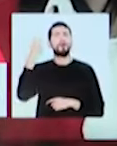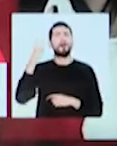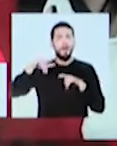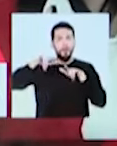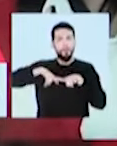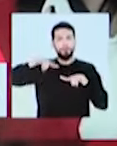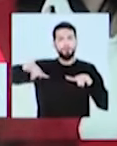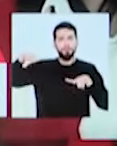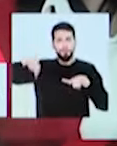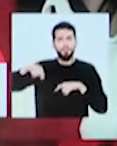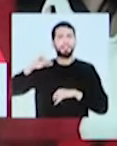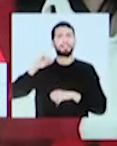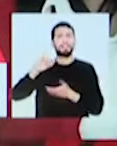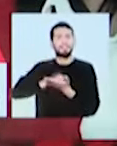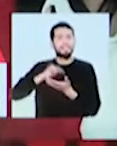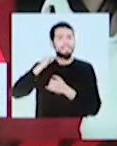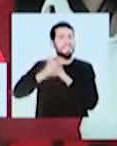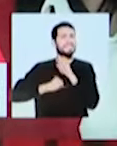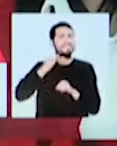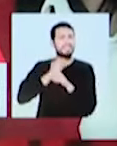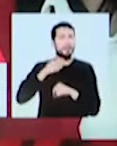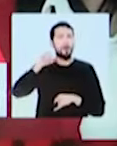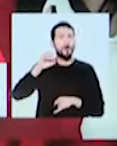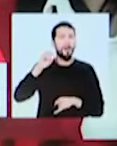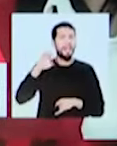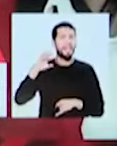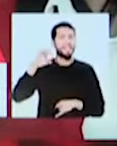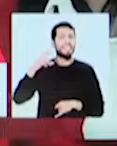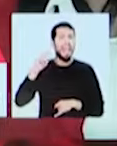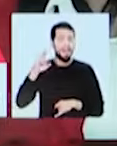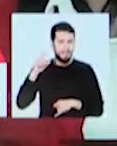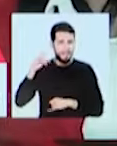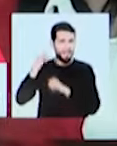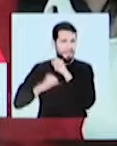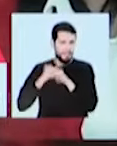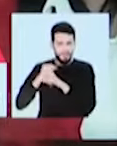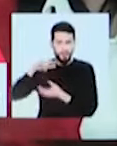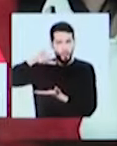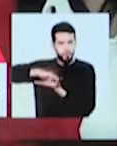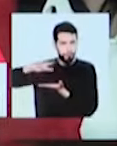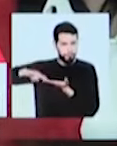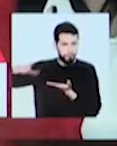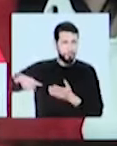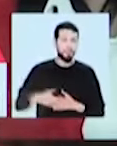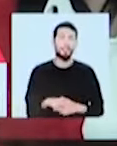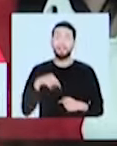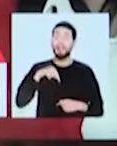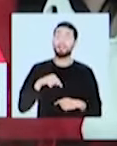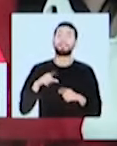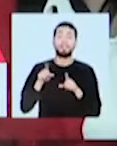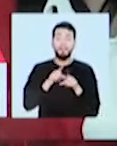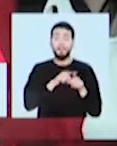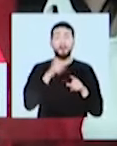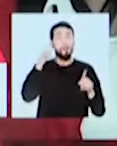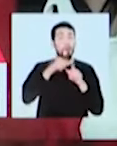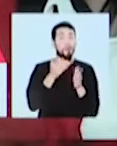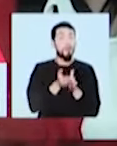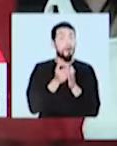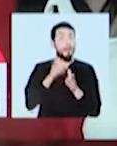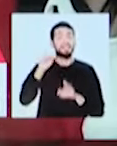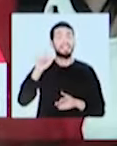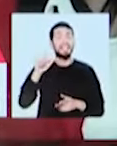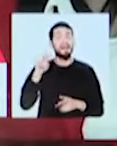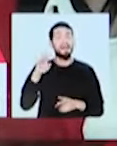popularidad. No, todo lo que no tienes, lo tienes que tener. Pues, eso, obviamente, si tú estás en un desierto, ¿no es cierto? ¿Qué es lo